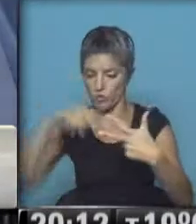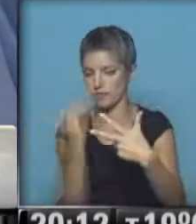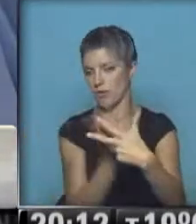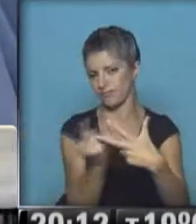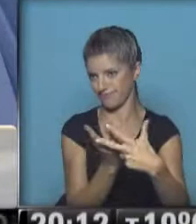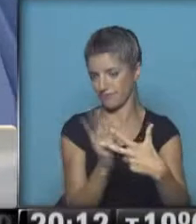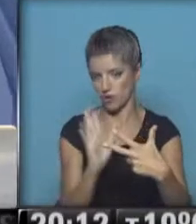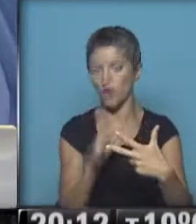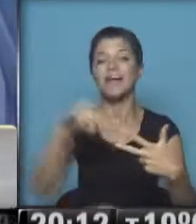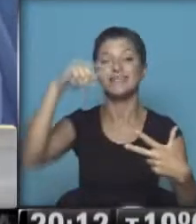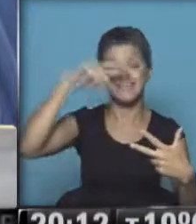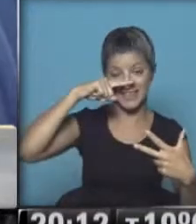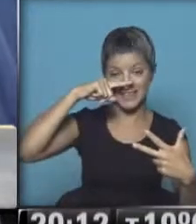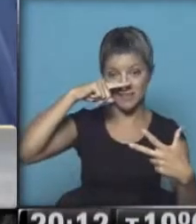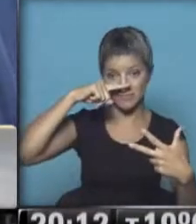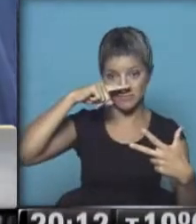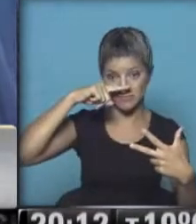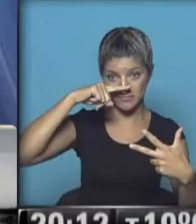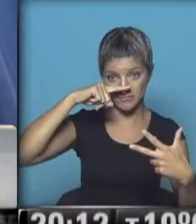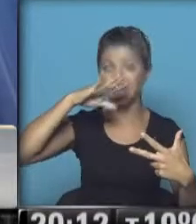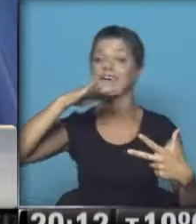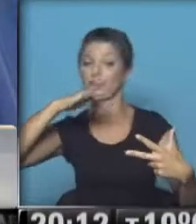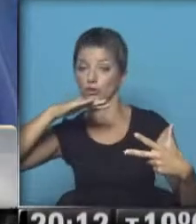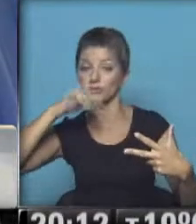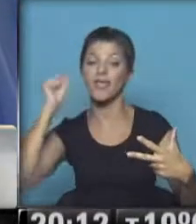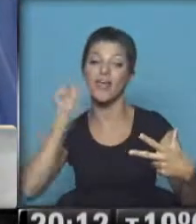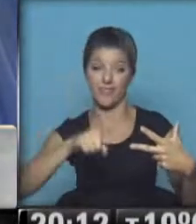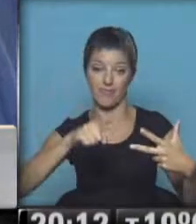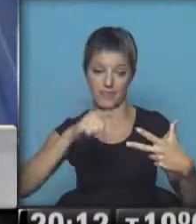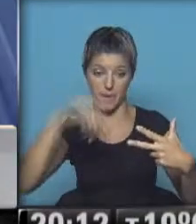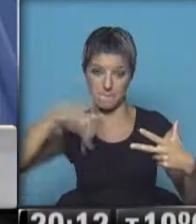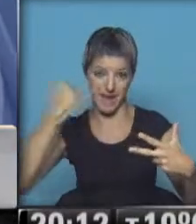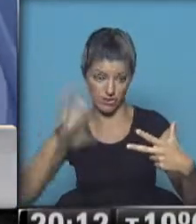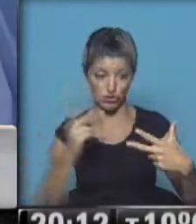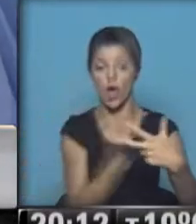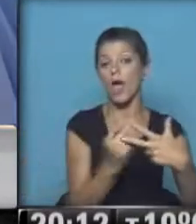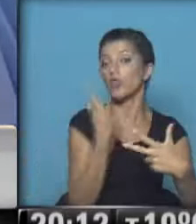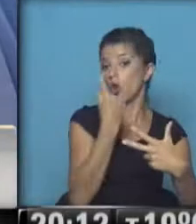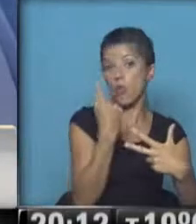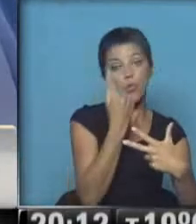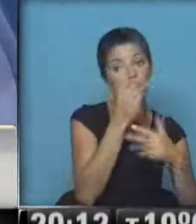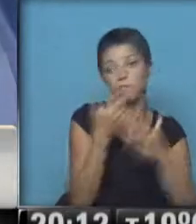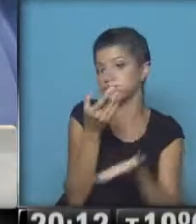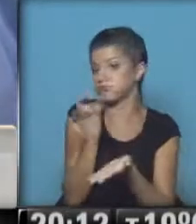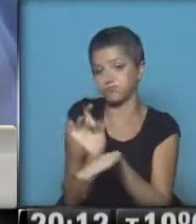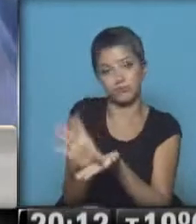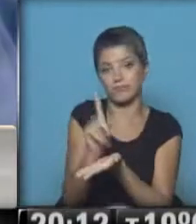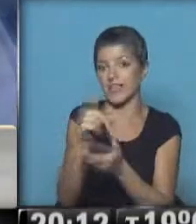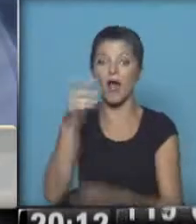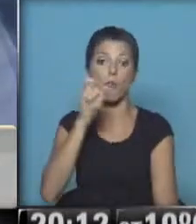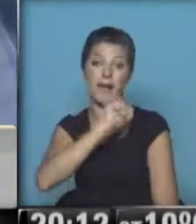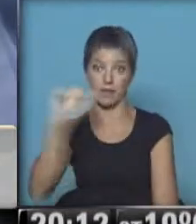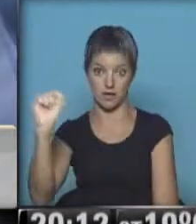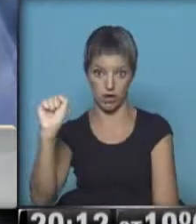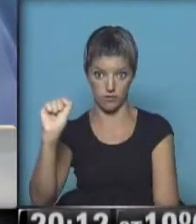Cecilia, en el 7 y el 14, que uno de los dos equipos queda fuera de la Copa Libertadores de América, nada más ni nada